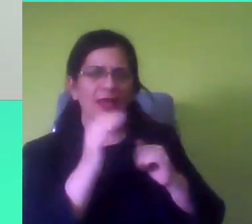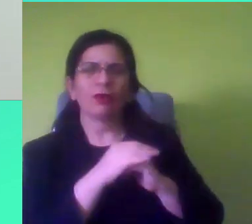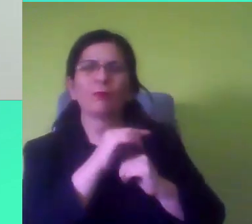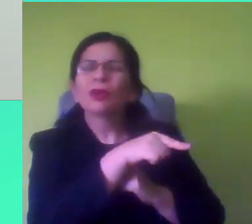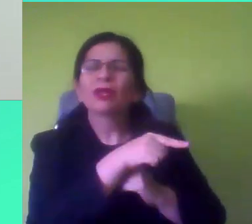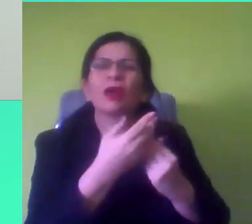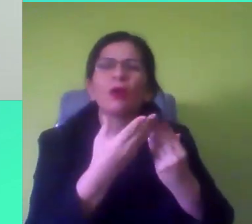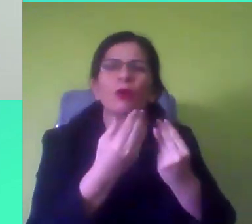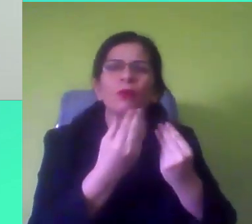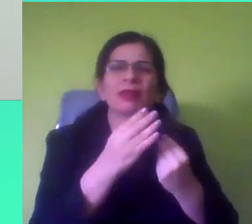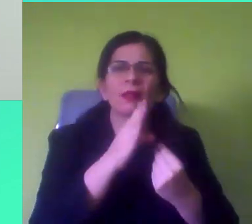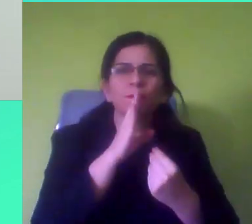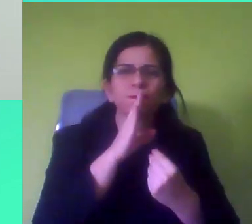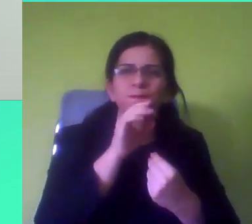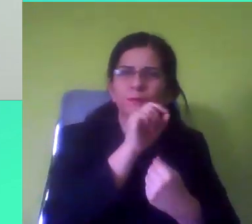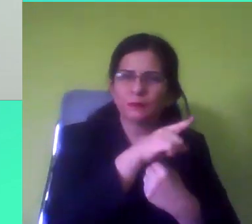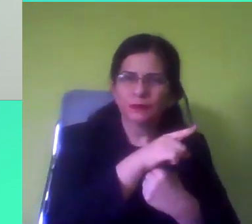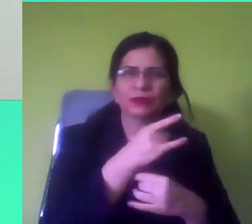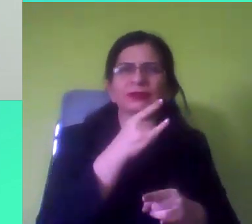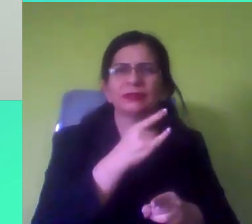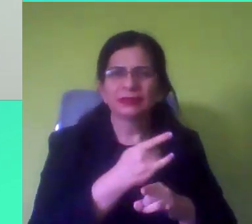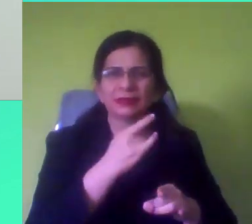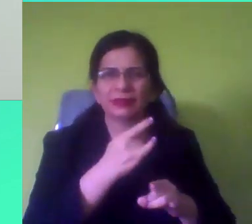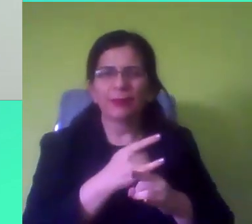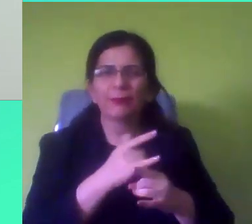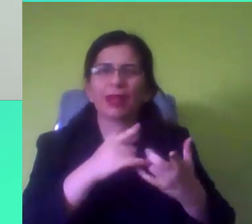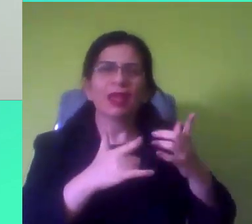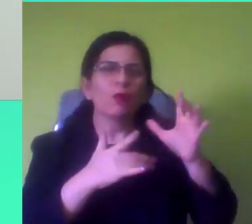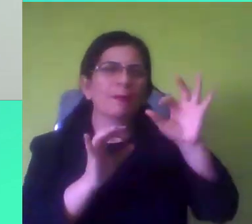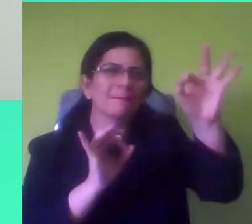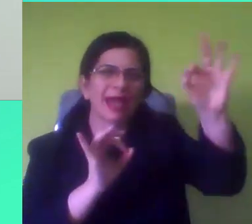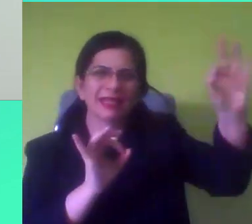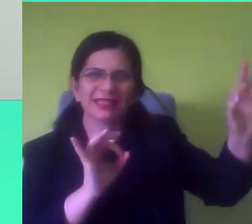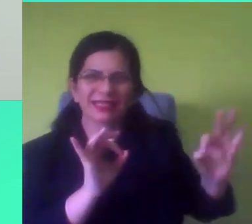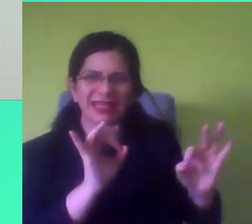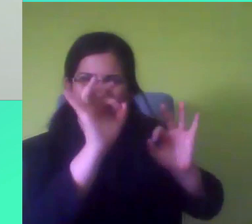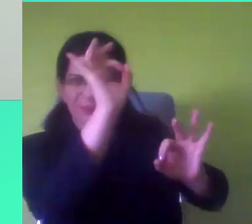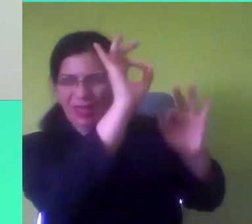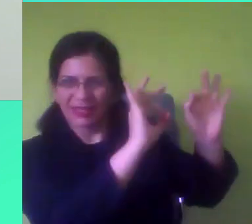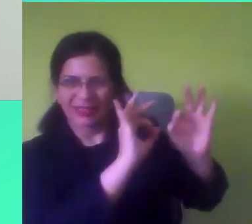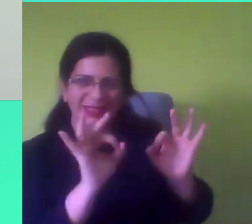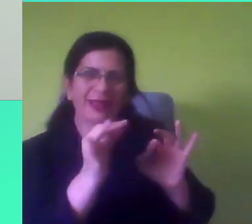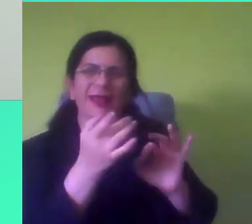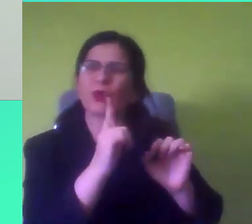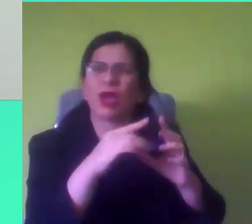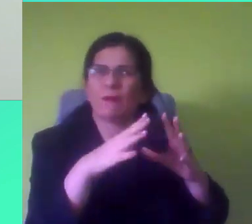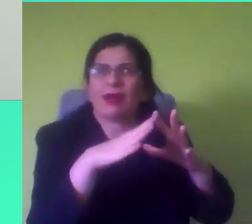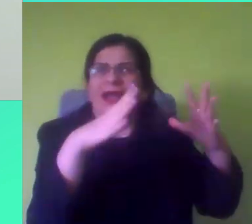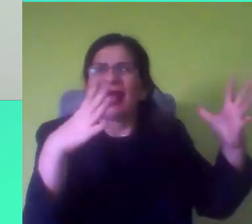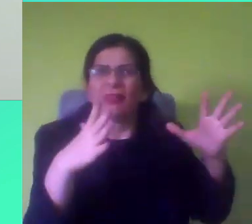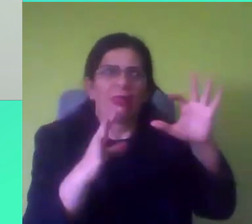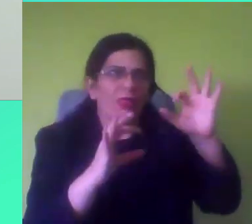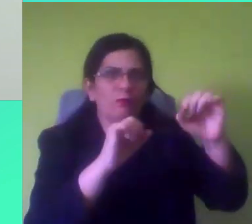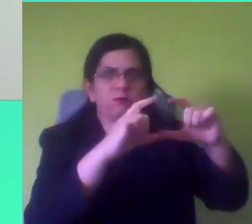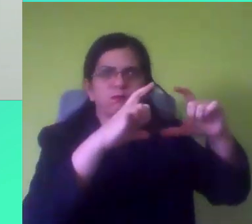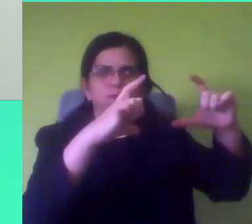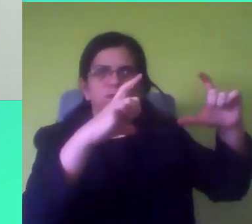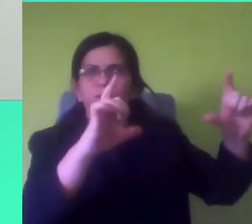climáticas favorecen más la presencia de muchos manchones de nieve, pero ocupando poca superficie. Ya